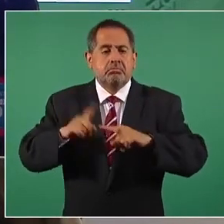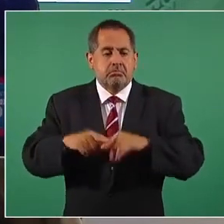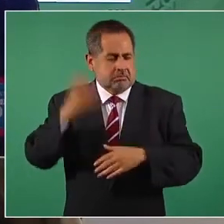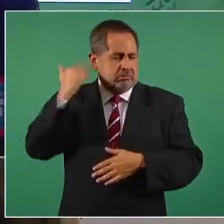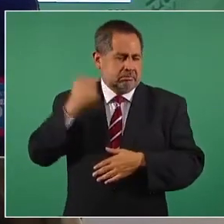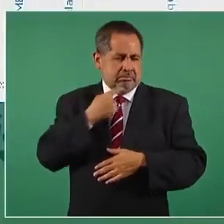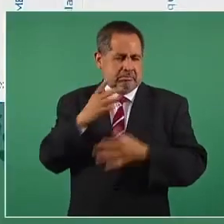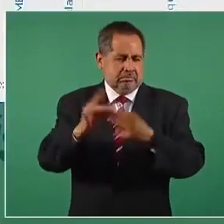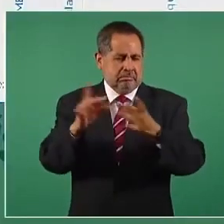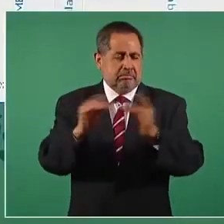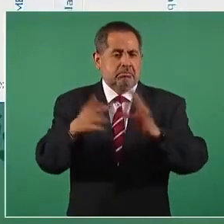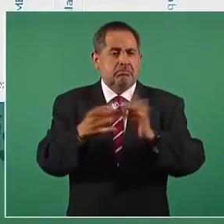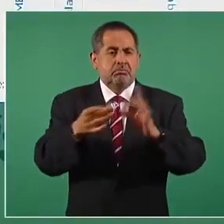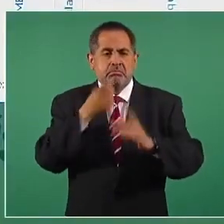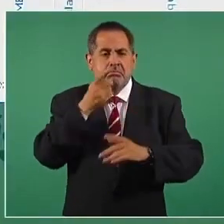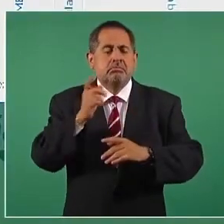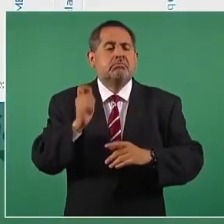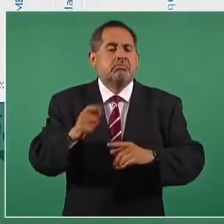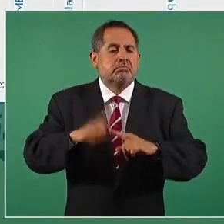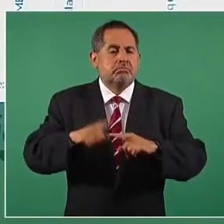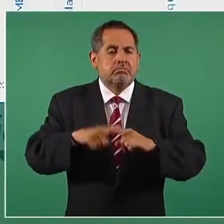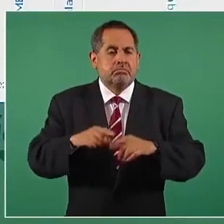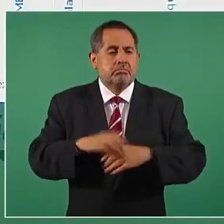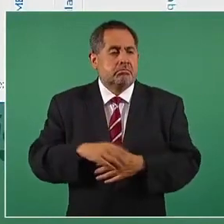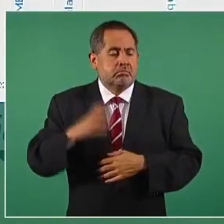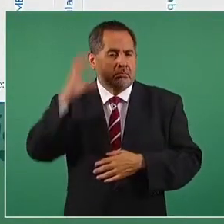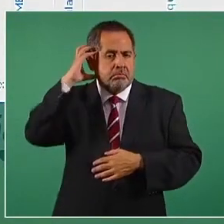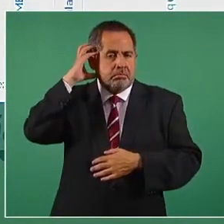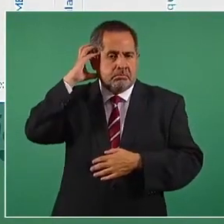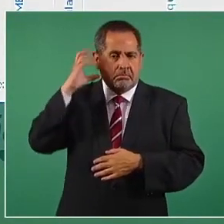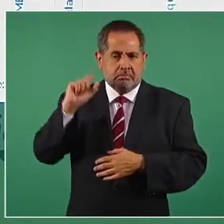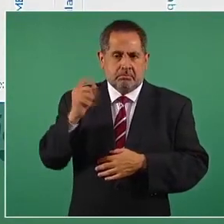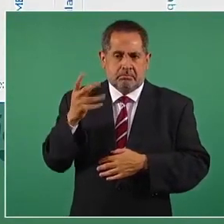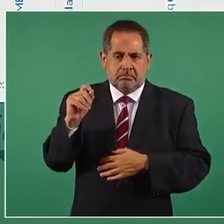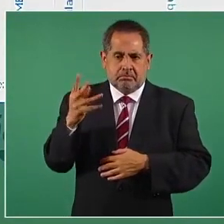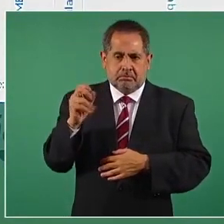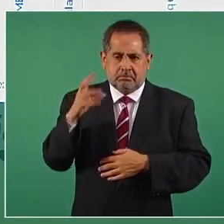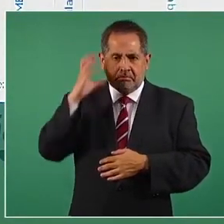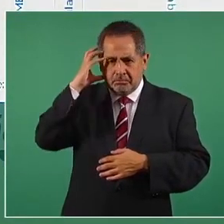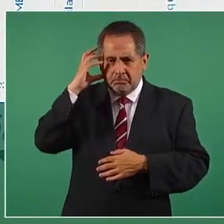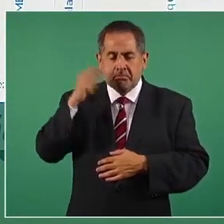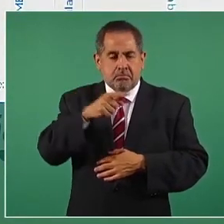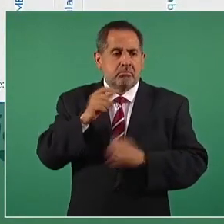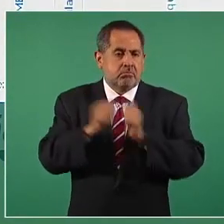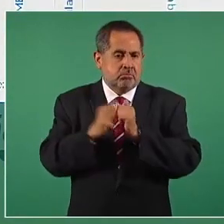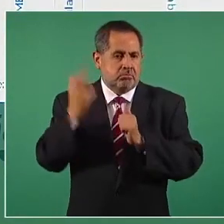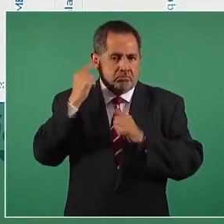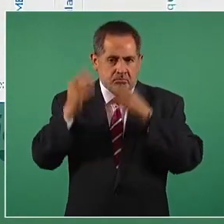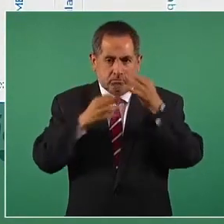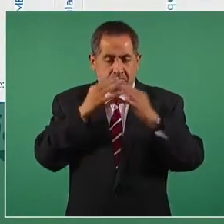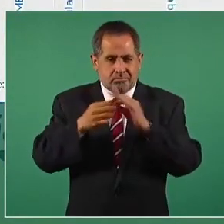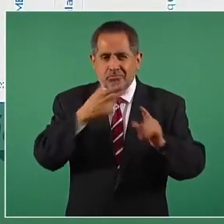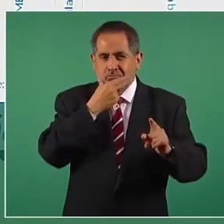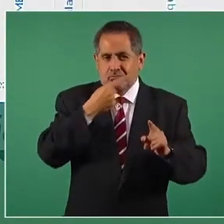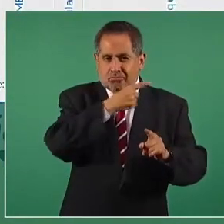los platiqué un día, era Zabludowski, su programa de radio, el finado